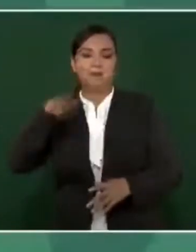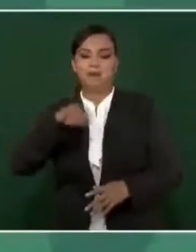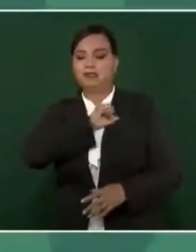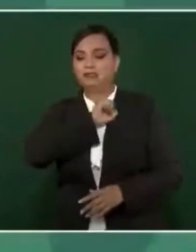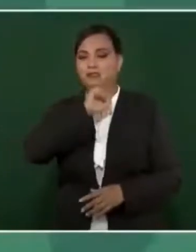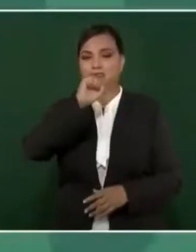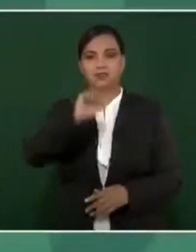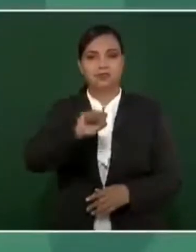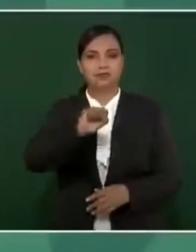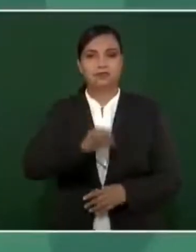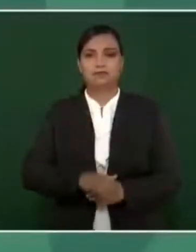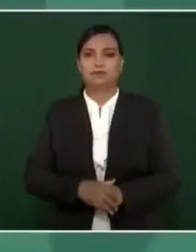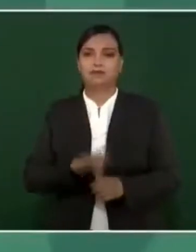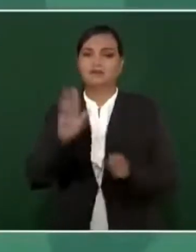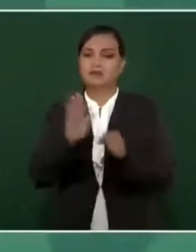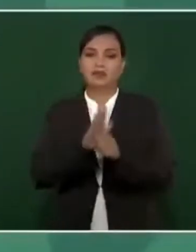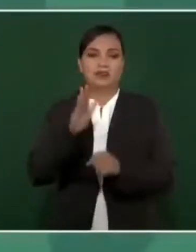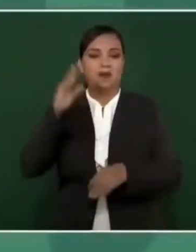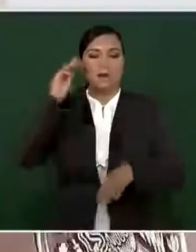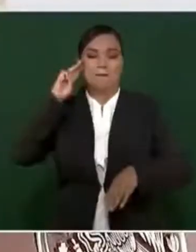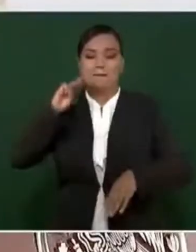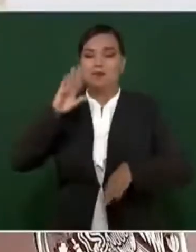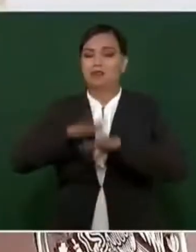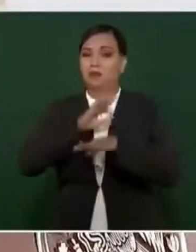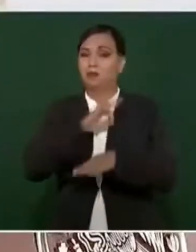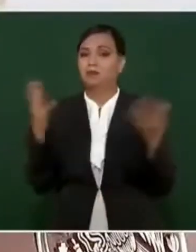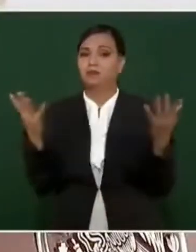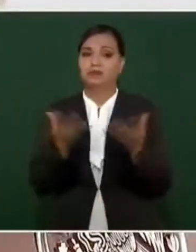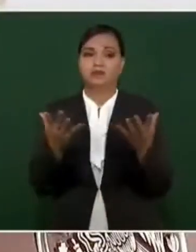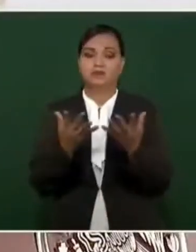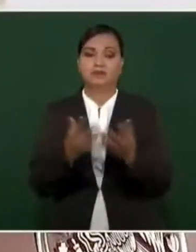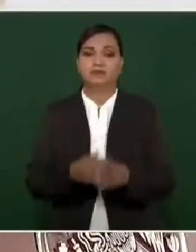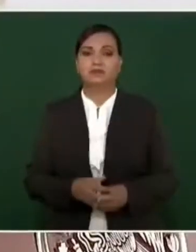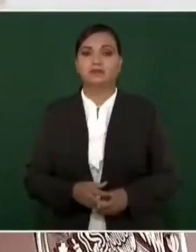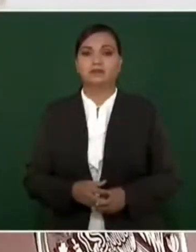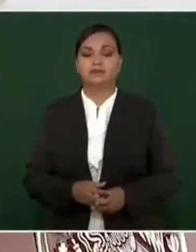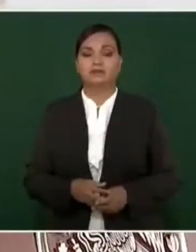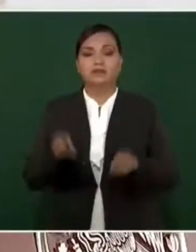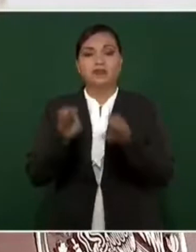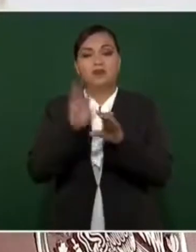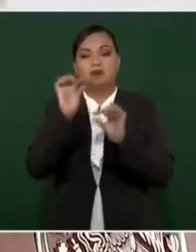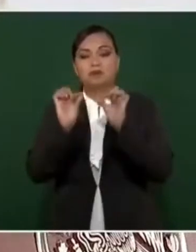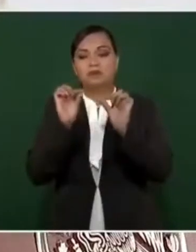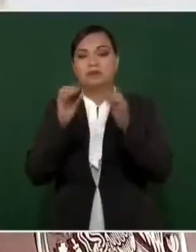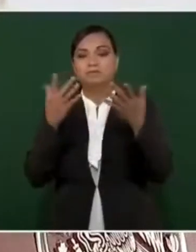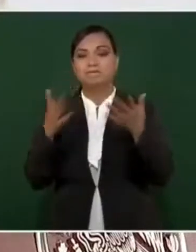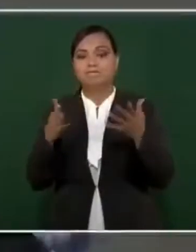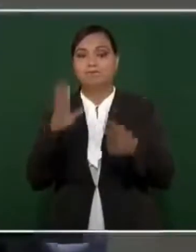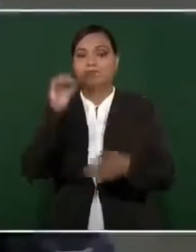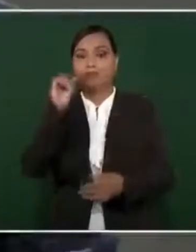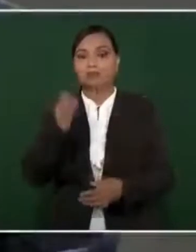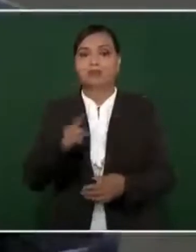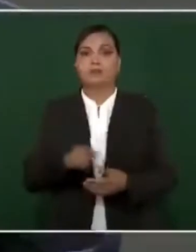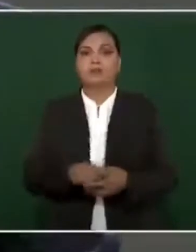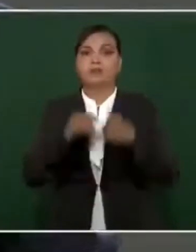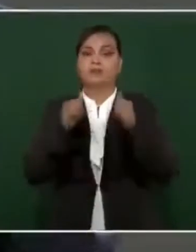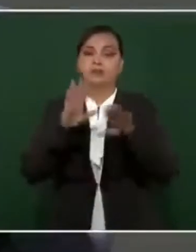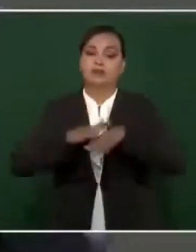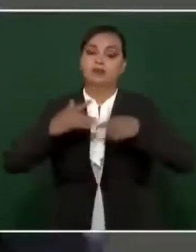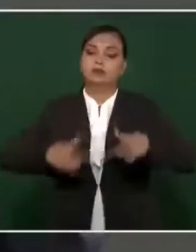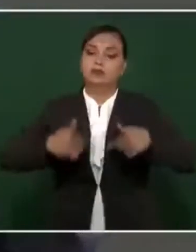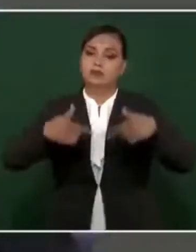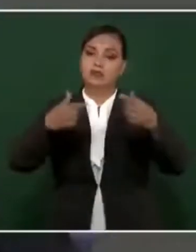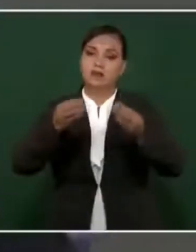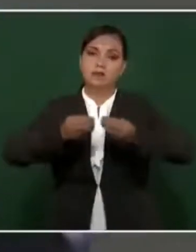Y si fuese poco, también están generando mucha inestabilidad económica en el mundo, en todos